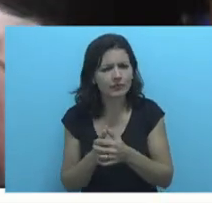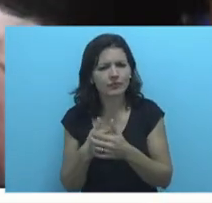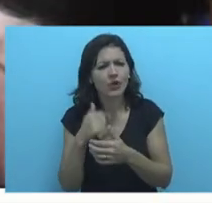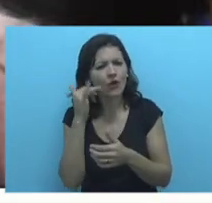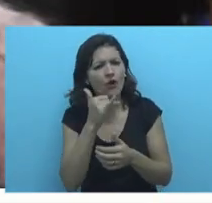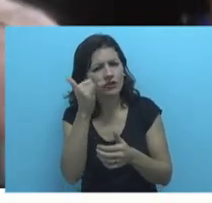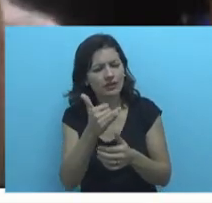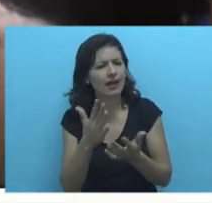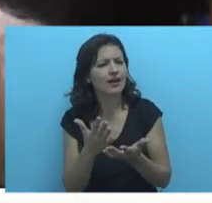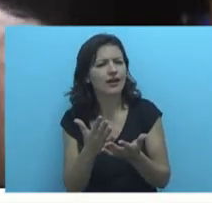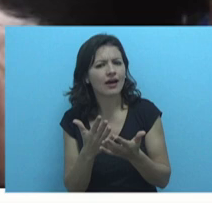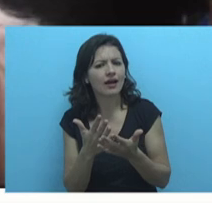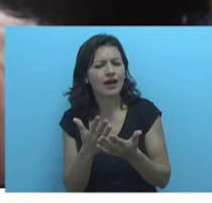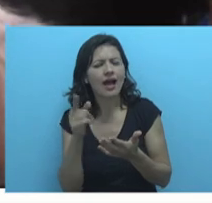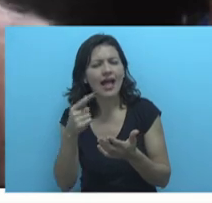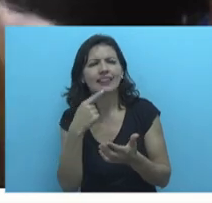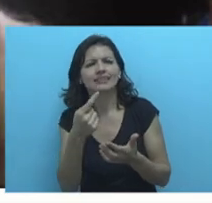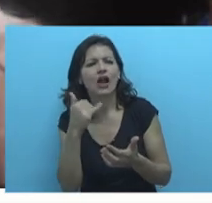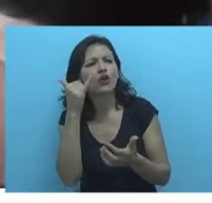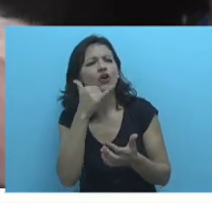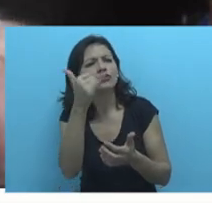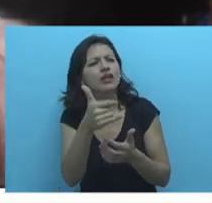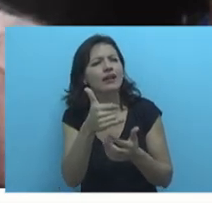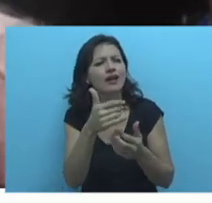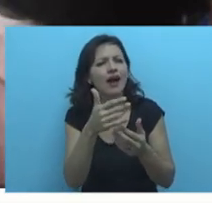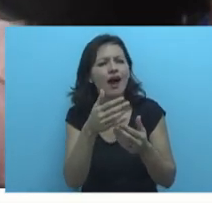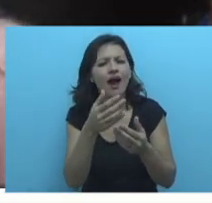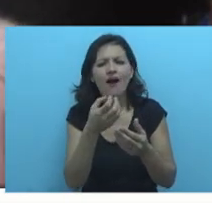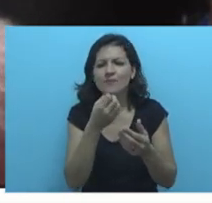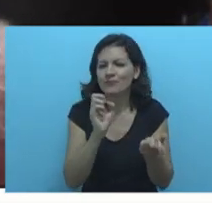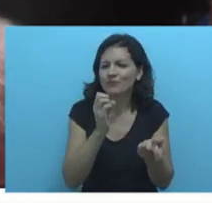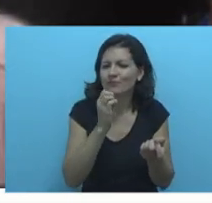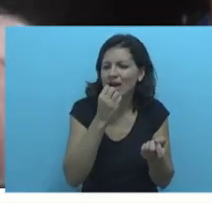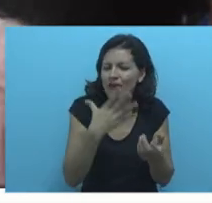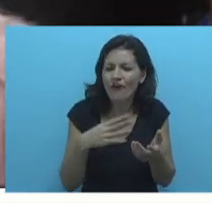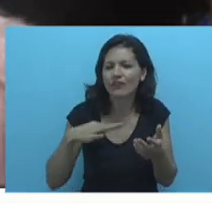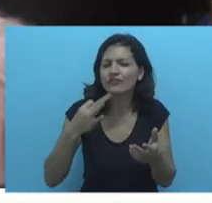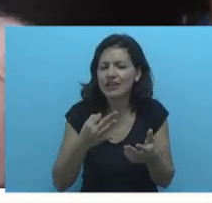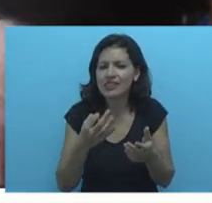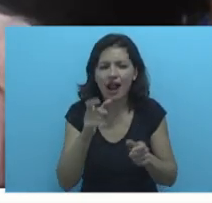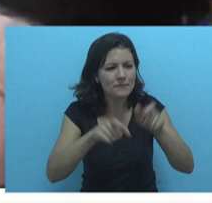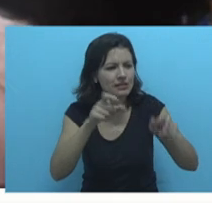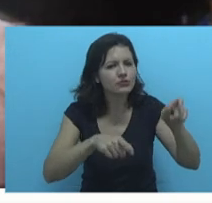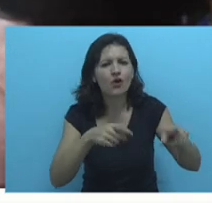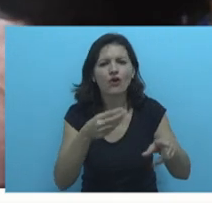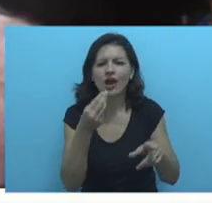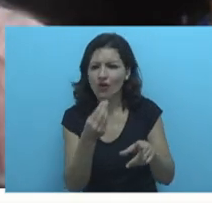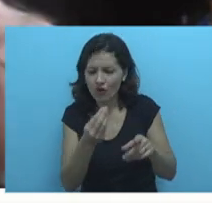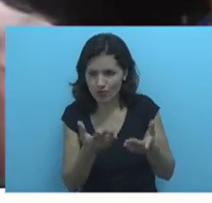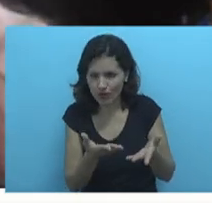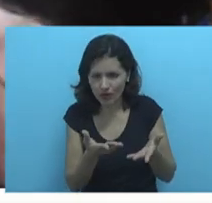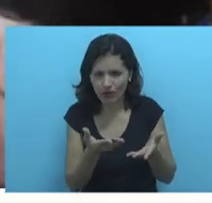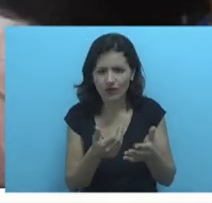nos decía. Y había mucho para contar, en educación, en salud, en obras, en seguridad, en políticas sociales.